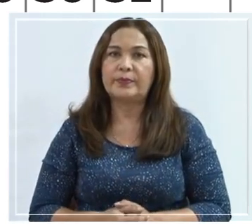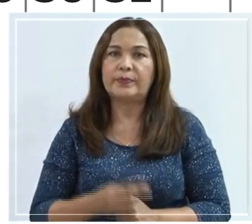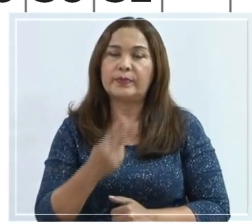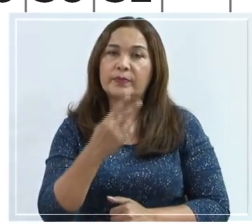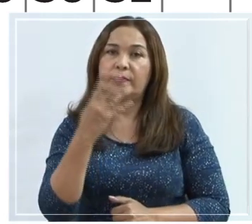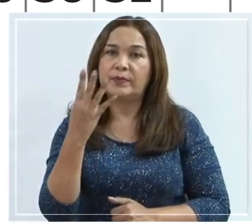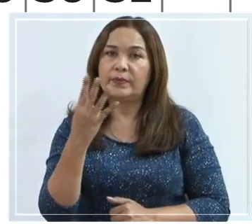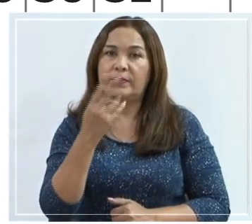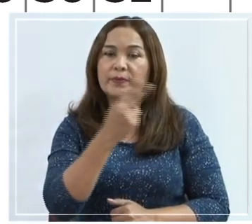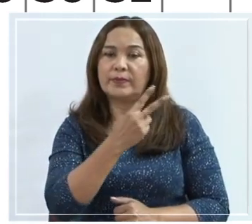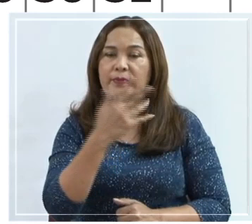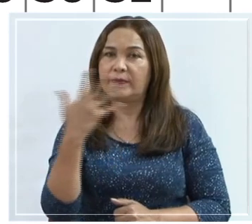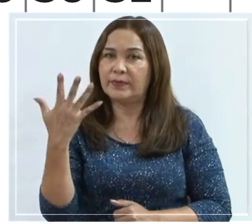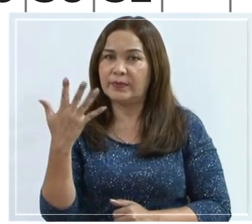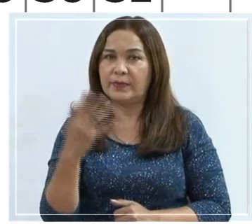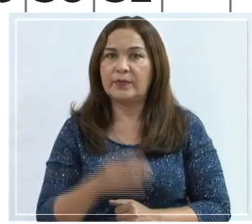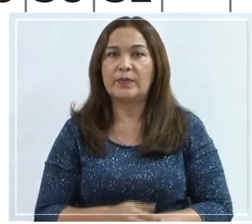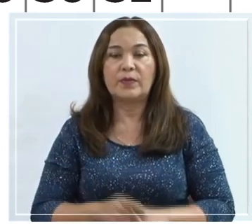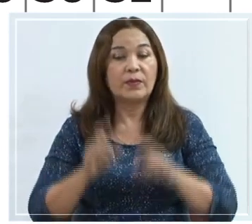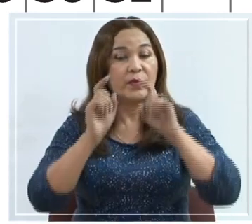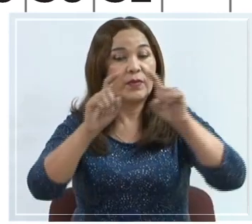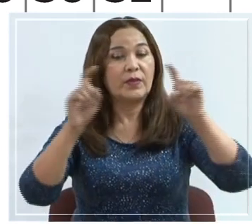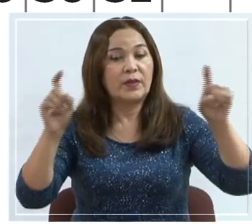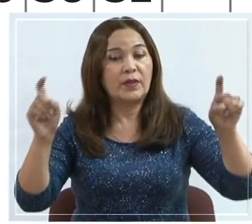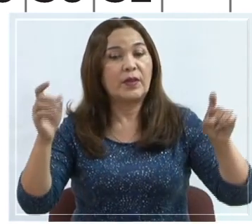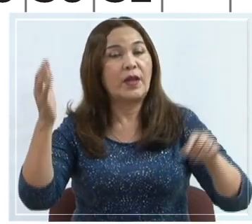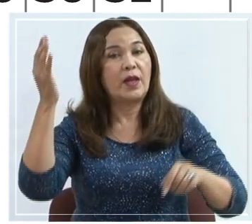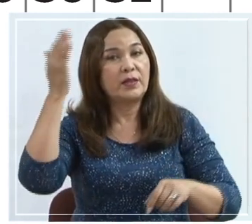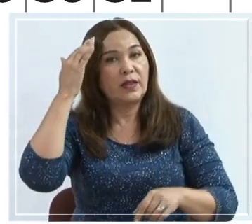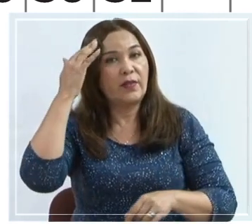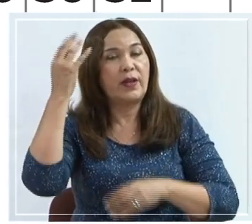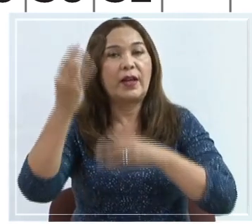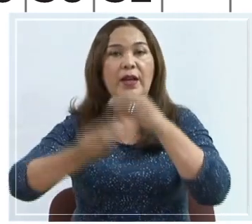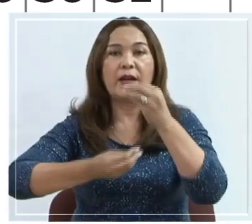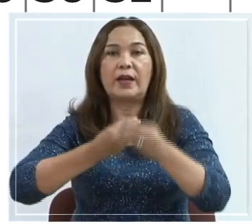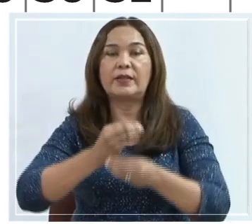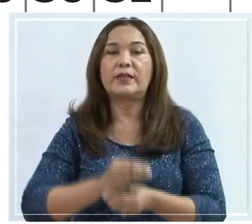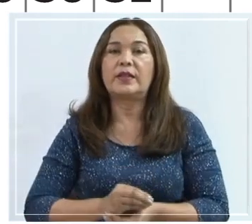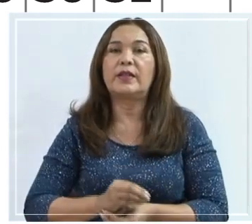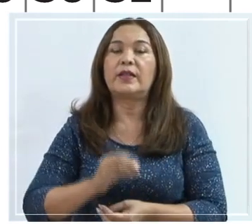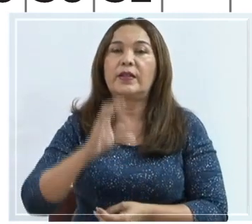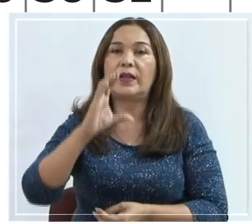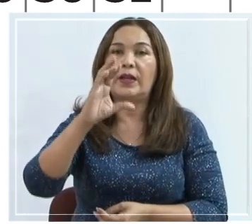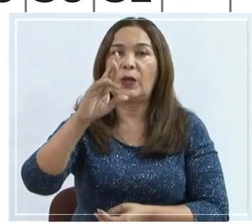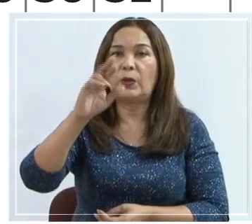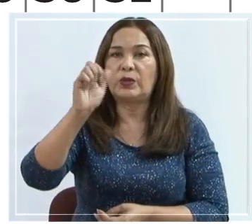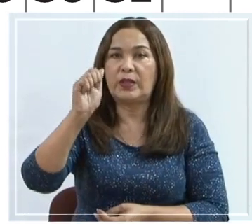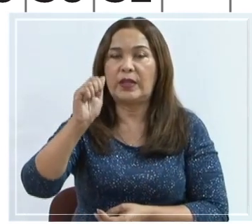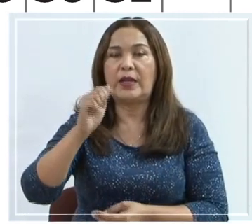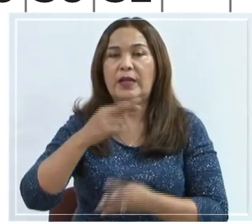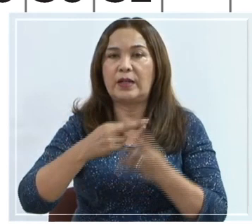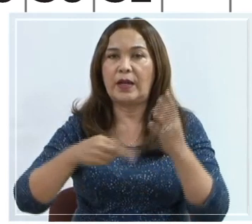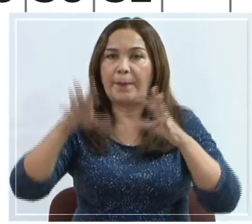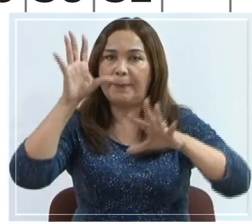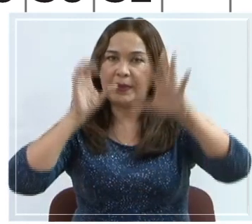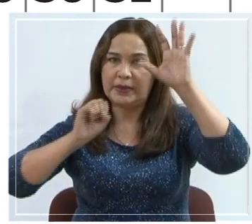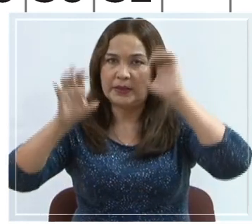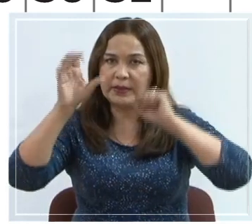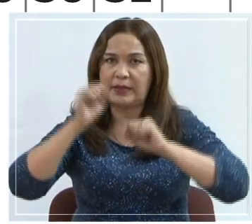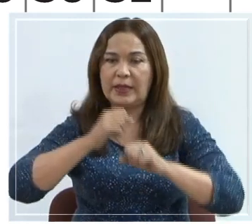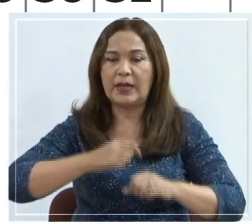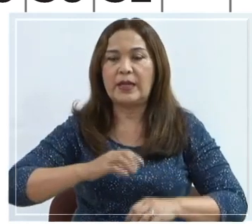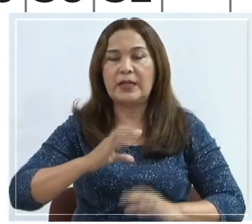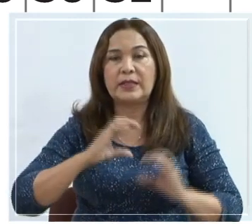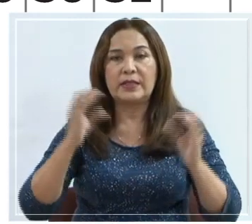24 y 25 socialización del saber y el hacer de los centros de recursos para el aprendizaje